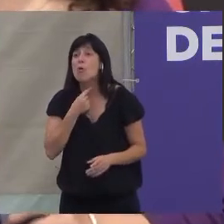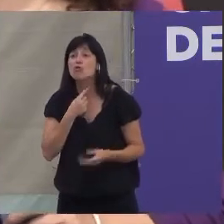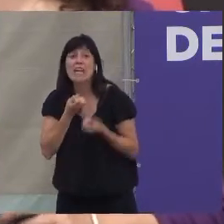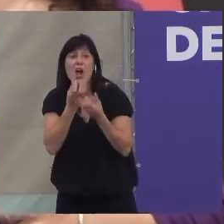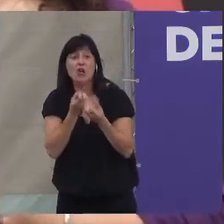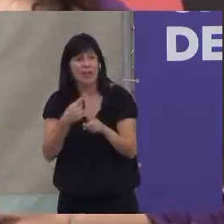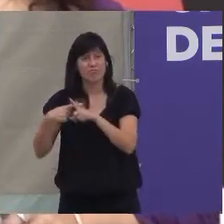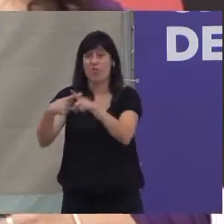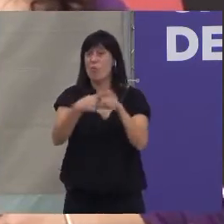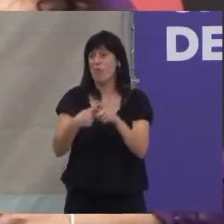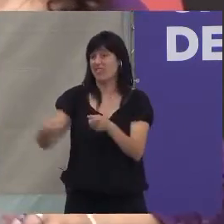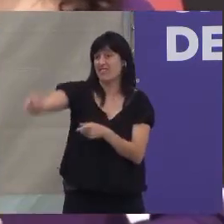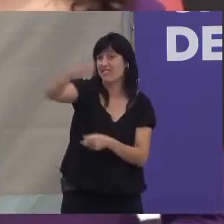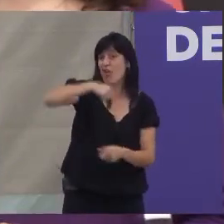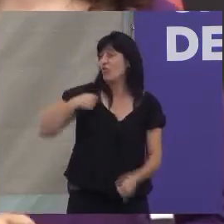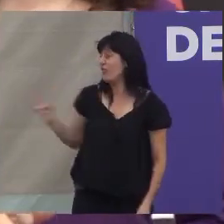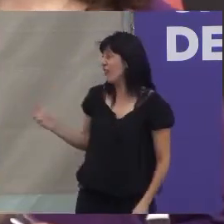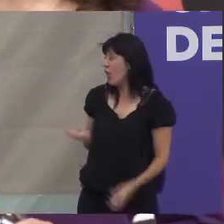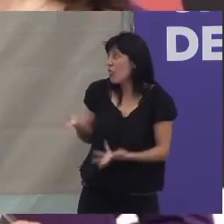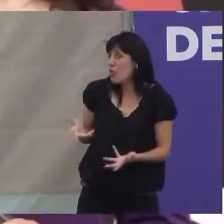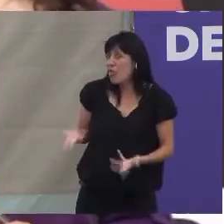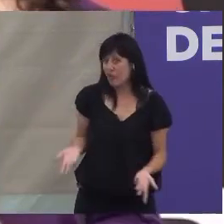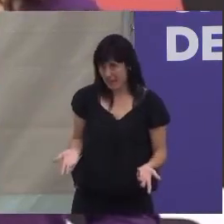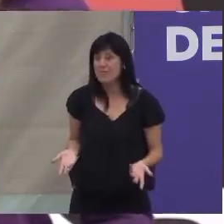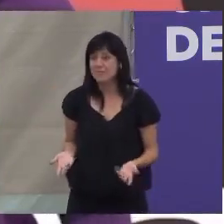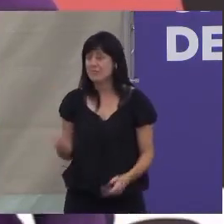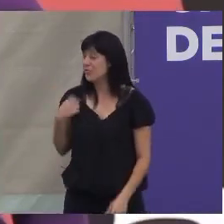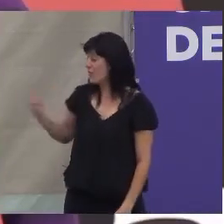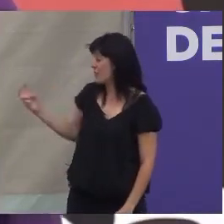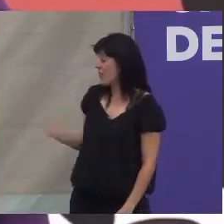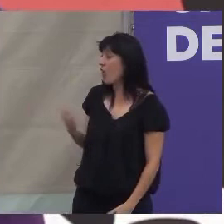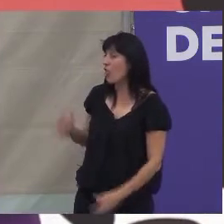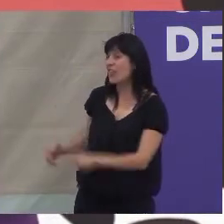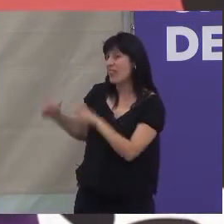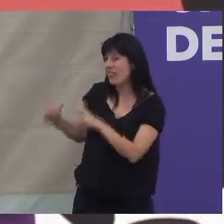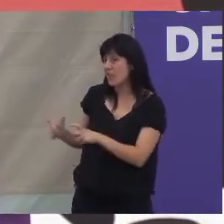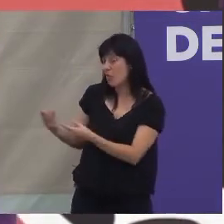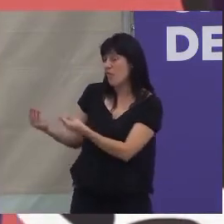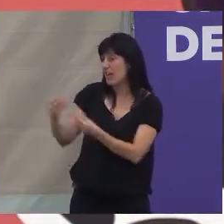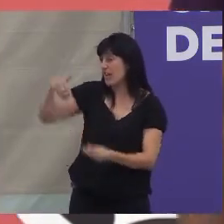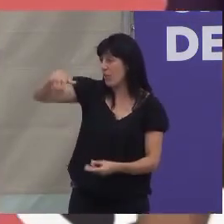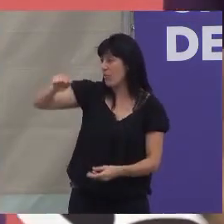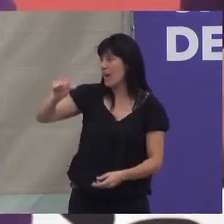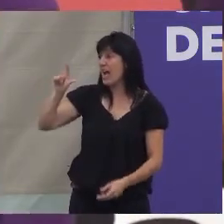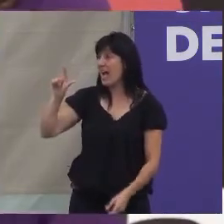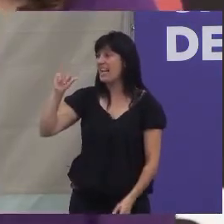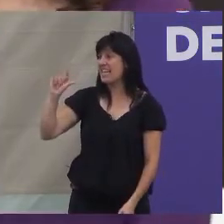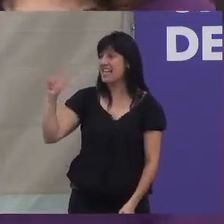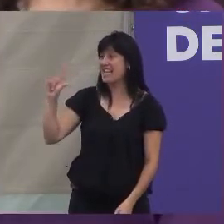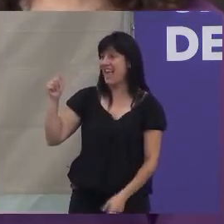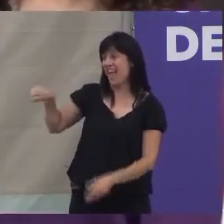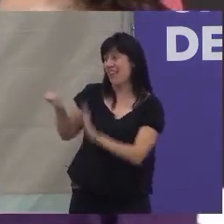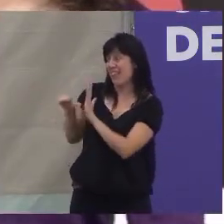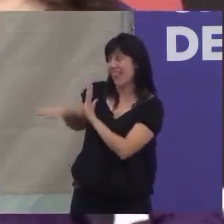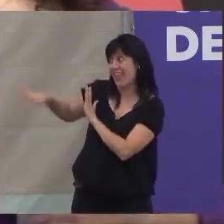y compartir con todos vosotros de dónde vengo yo. Y yo vengo del Círculo de Malilla, el barrio que está aquí cerca